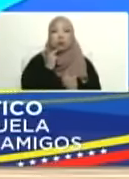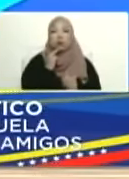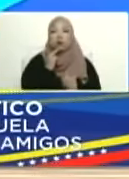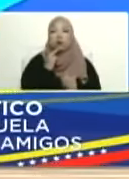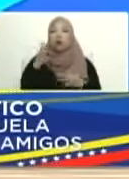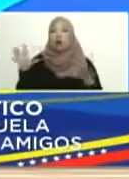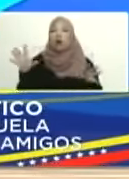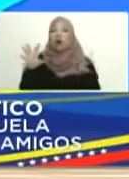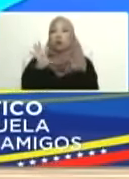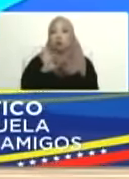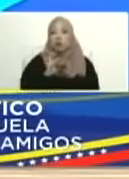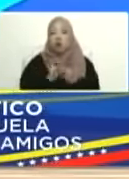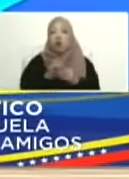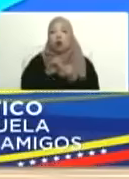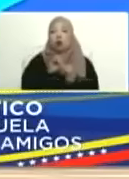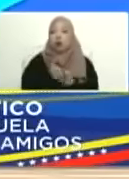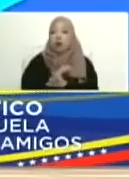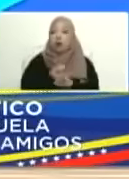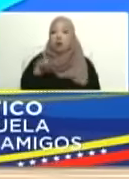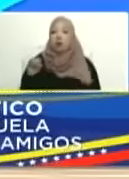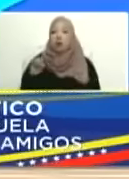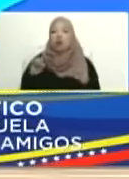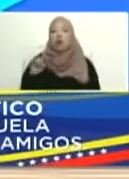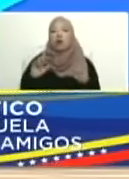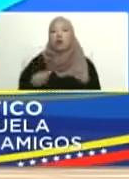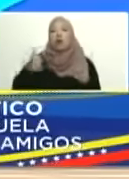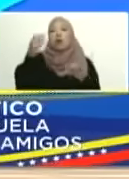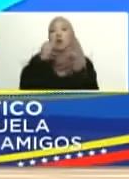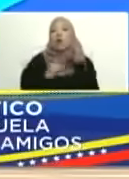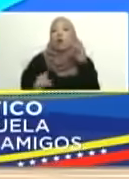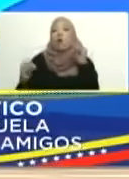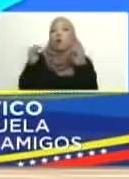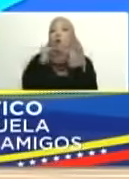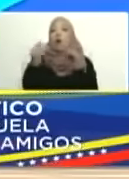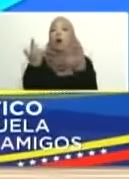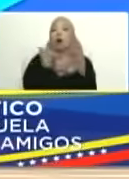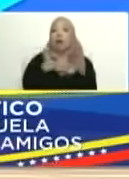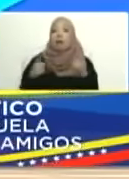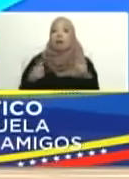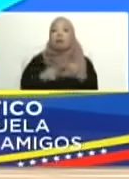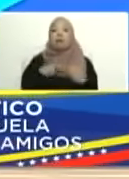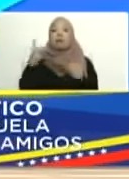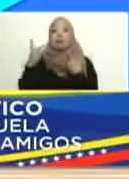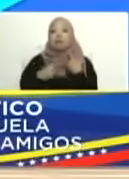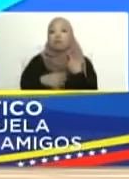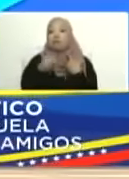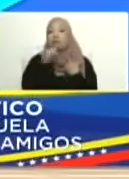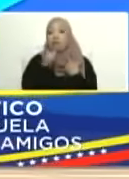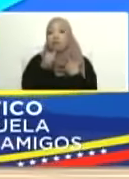de unión, de independencia, de grandeza, de igualdad, de libertad, de prosperidad.